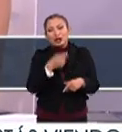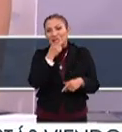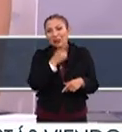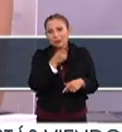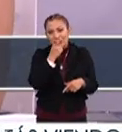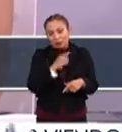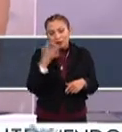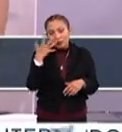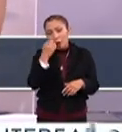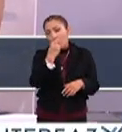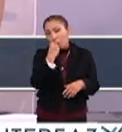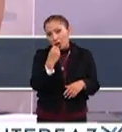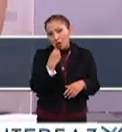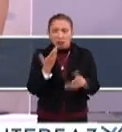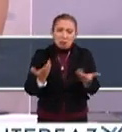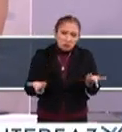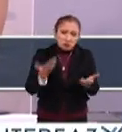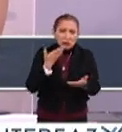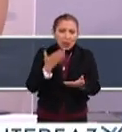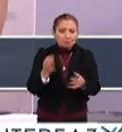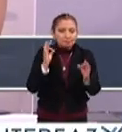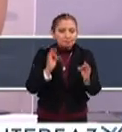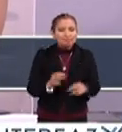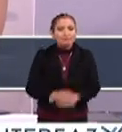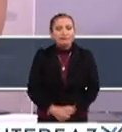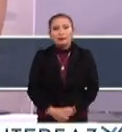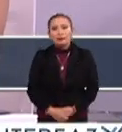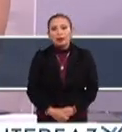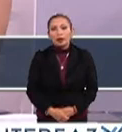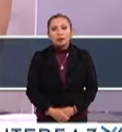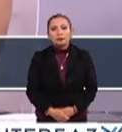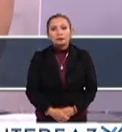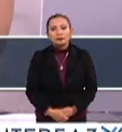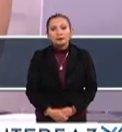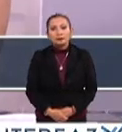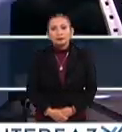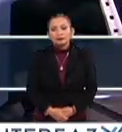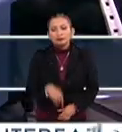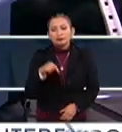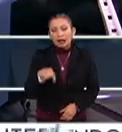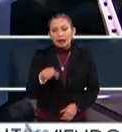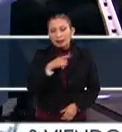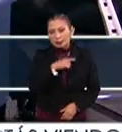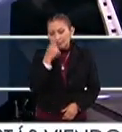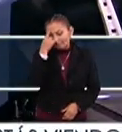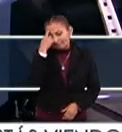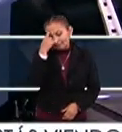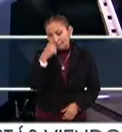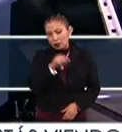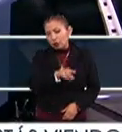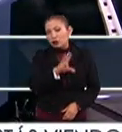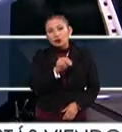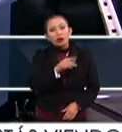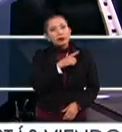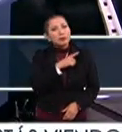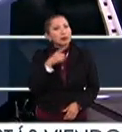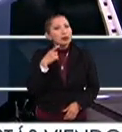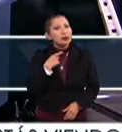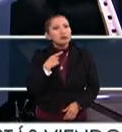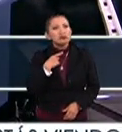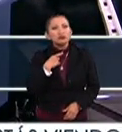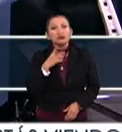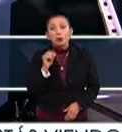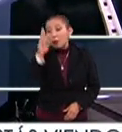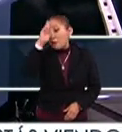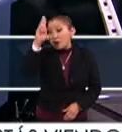al paciente con diabetes hacia una alimentación balanceada? Bueno, Aquí lo que tenemos que considerar es que no tenemos por